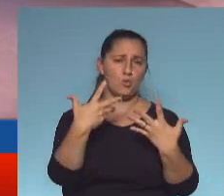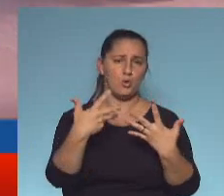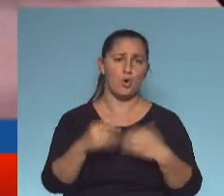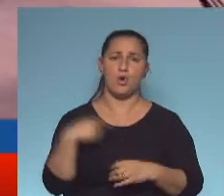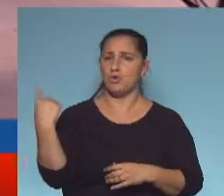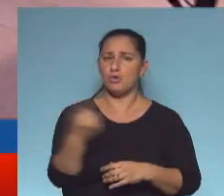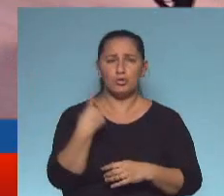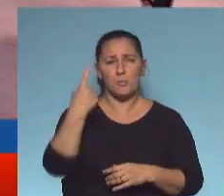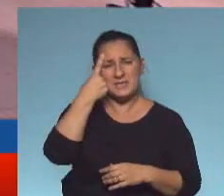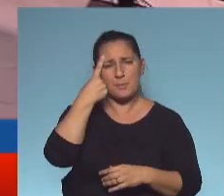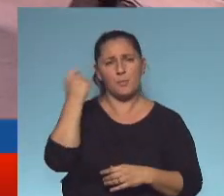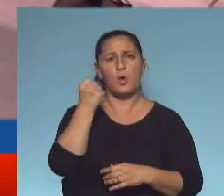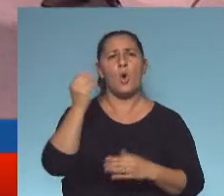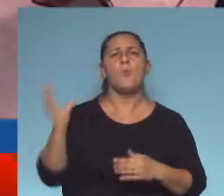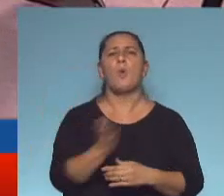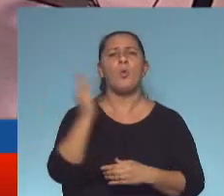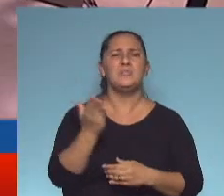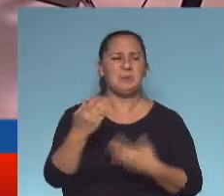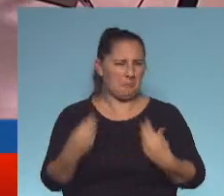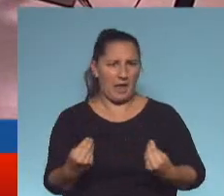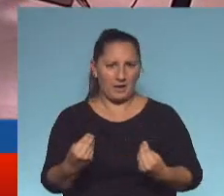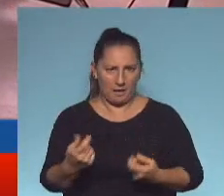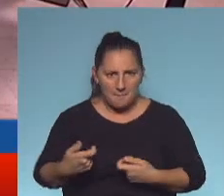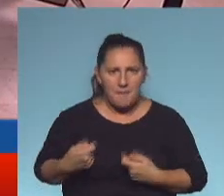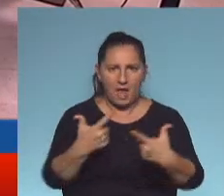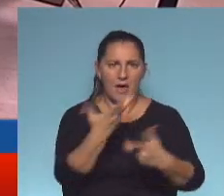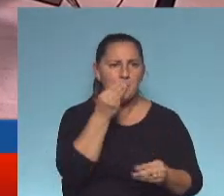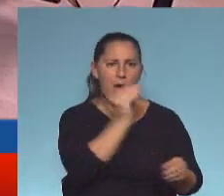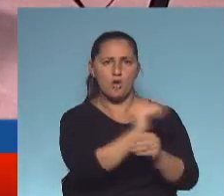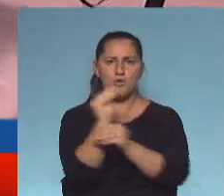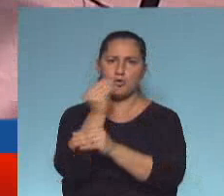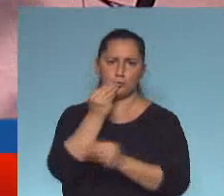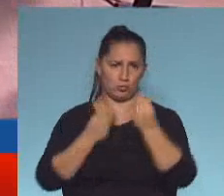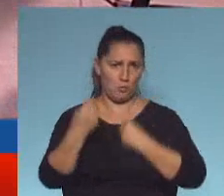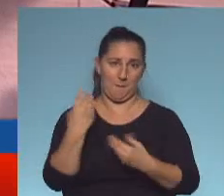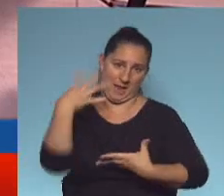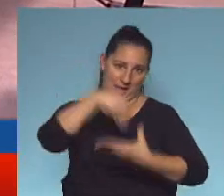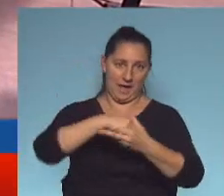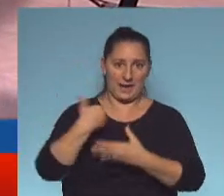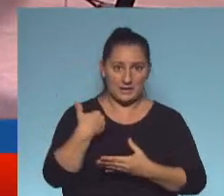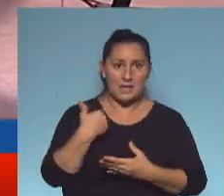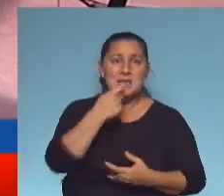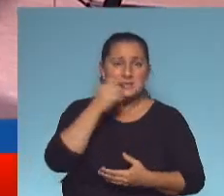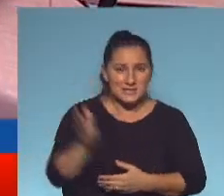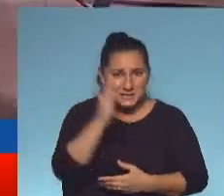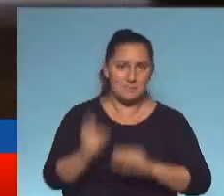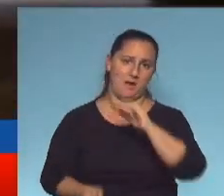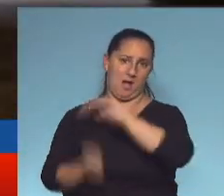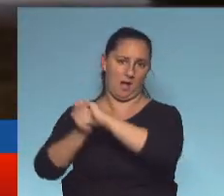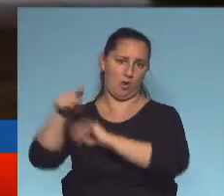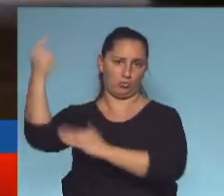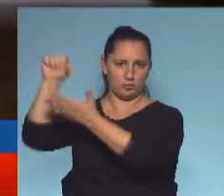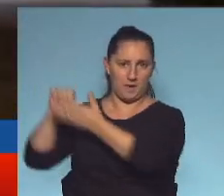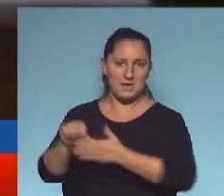nosotros lo importante, no producimos para nada, producimos para consumo, fundamentalmente para el consumo interno, y si podemos, para exportar. Y esa es